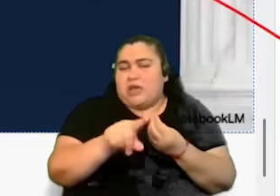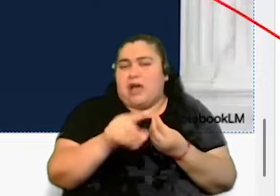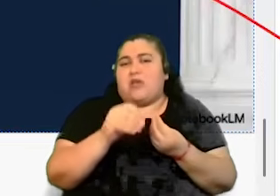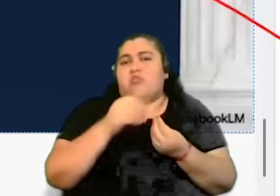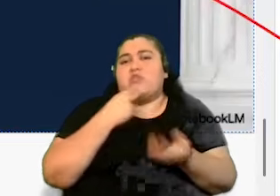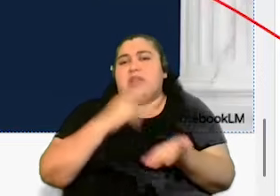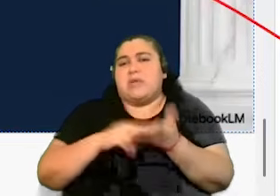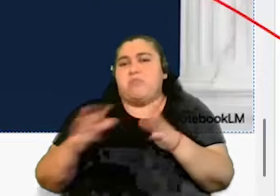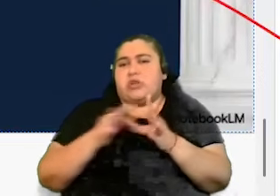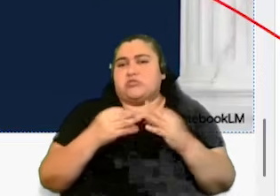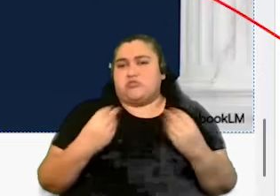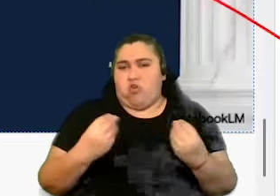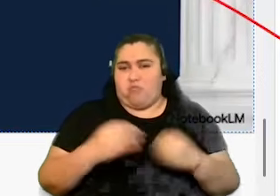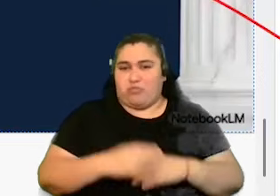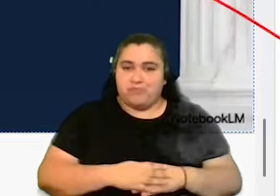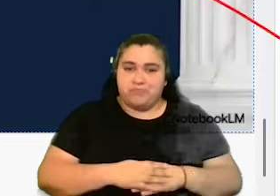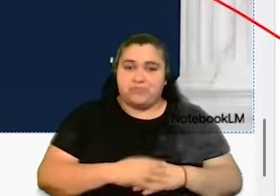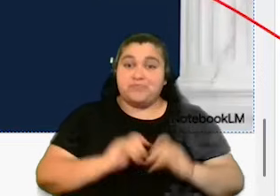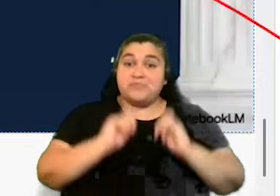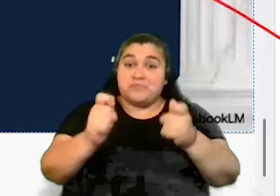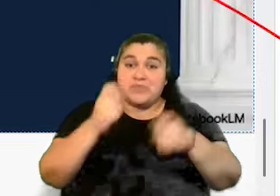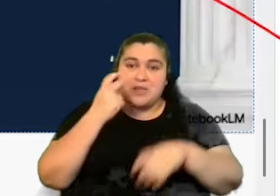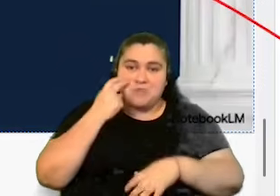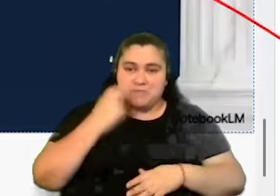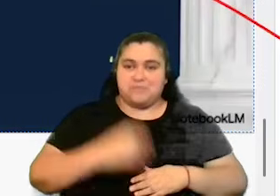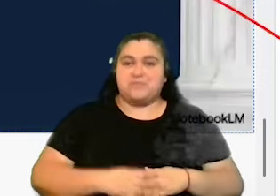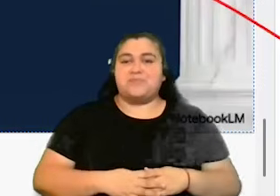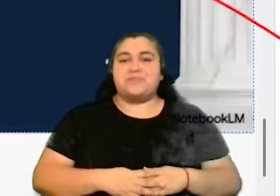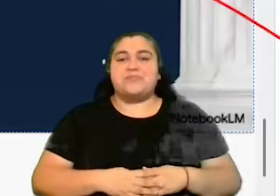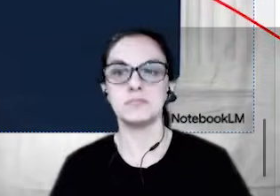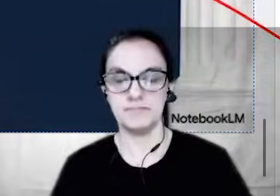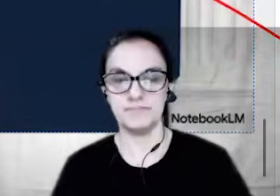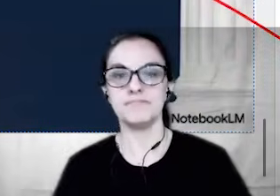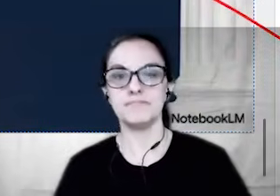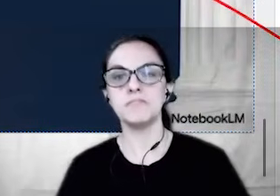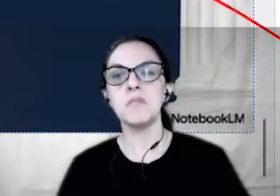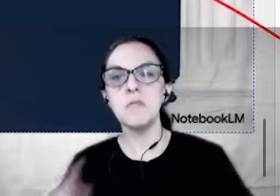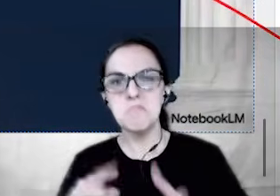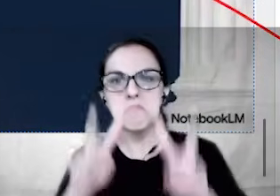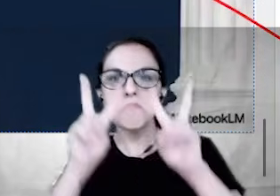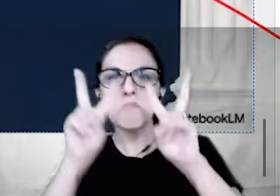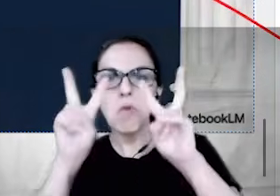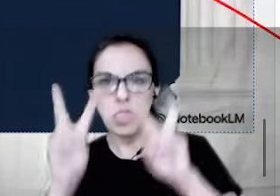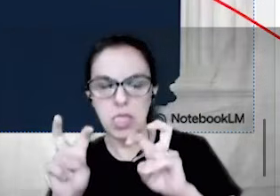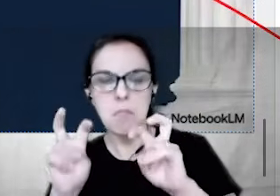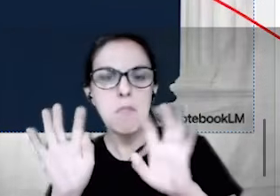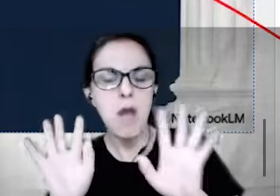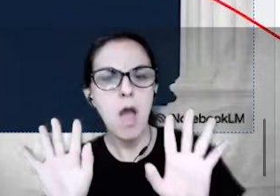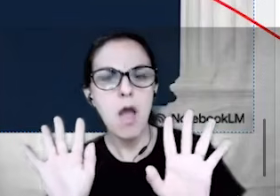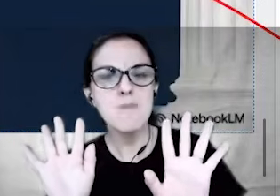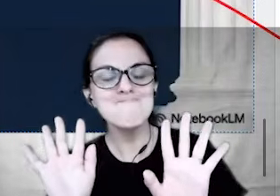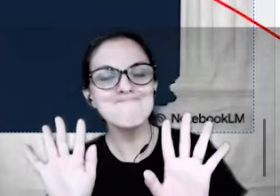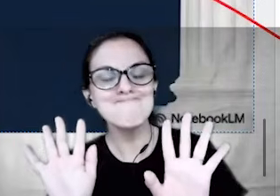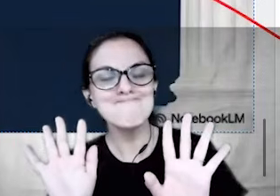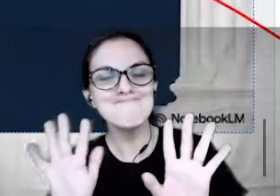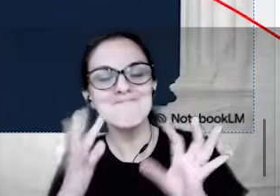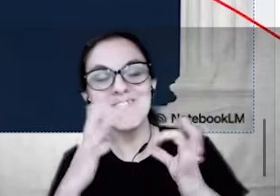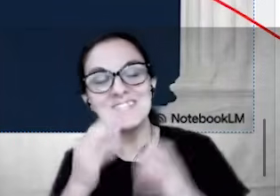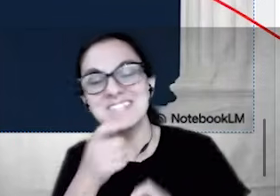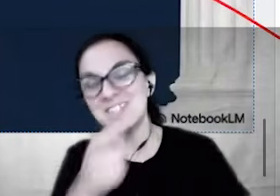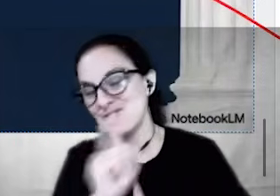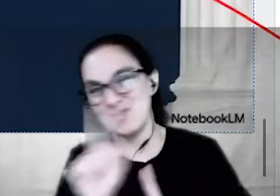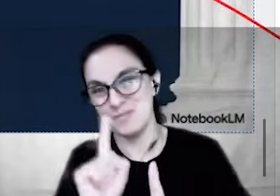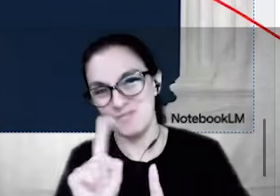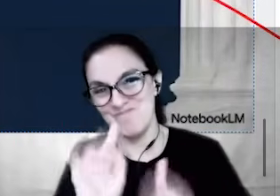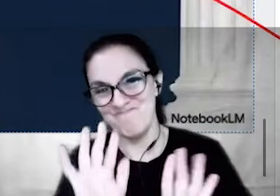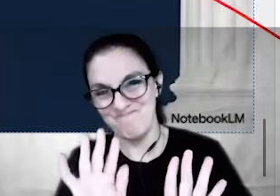impuesto? Bueno, ese es un tema que me permito no responder porque en